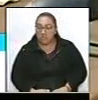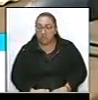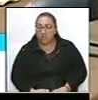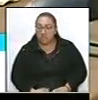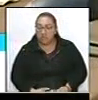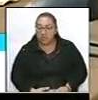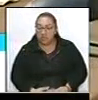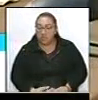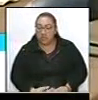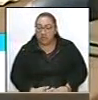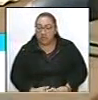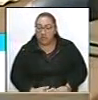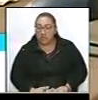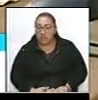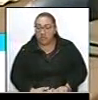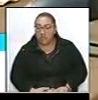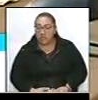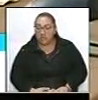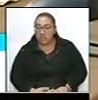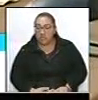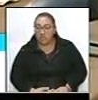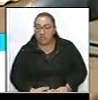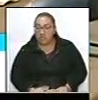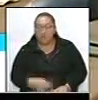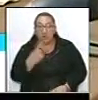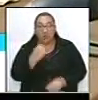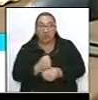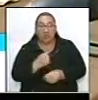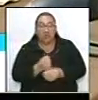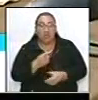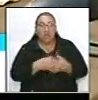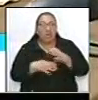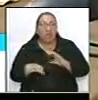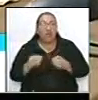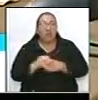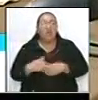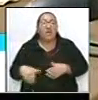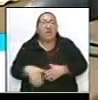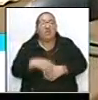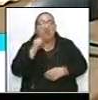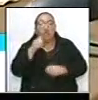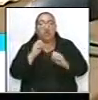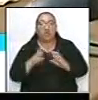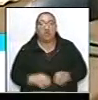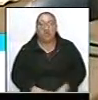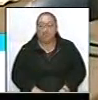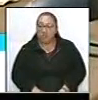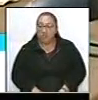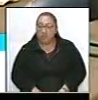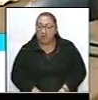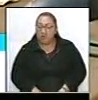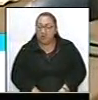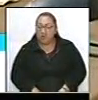Yo había visto en el trabajo que yo hago en las calles a diario,